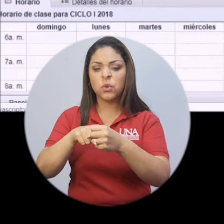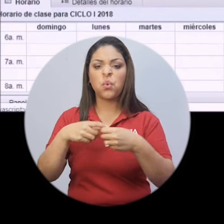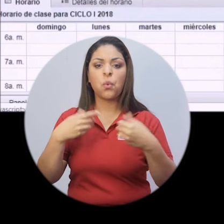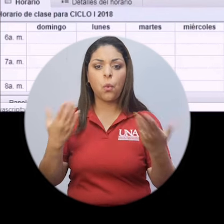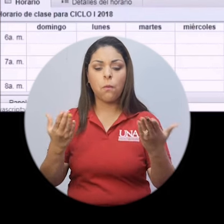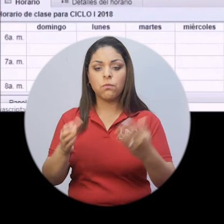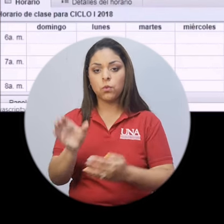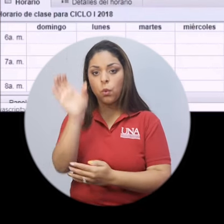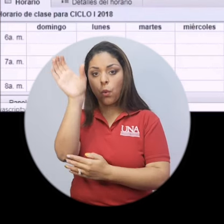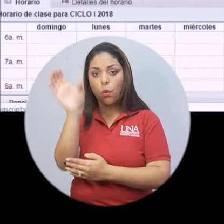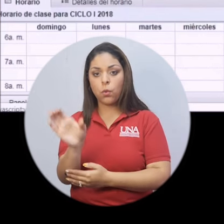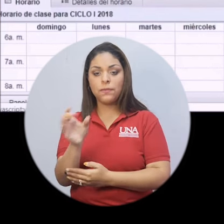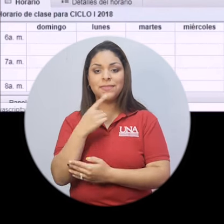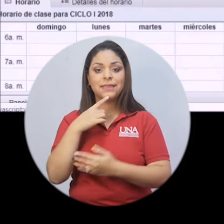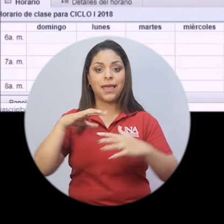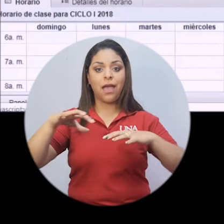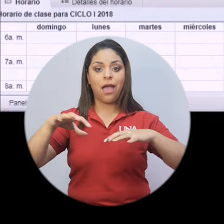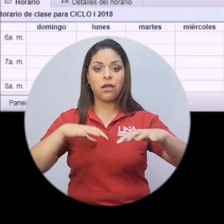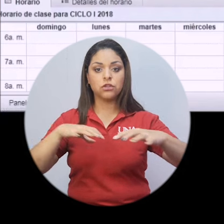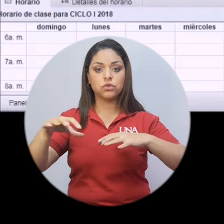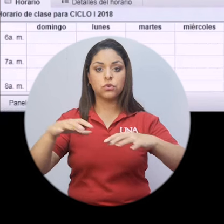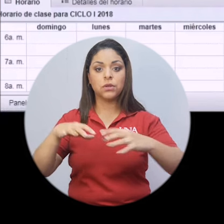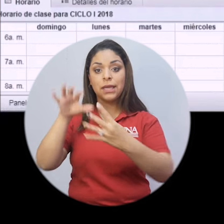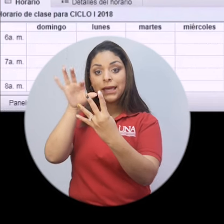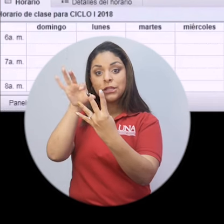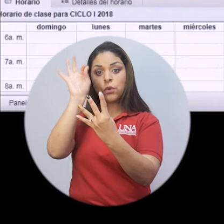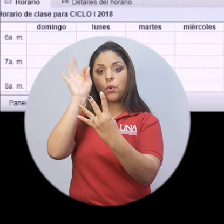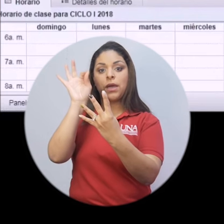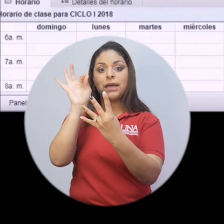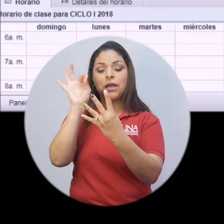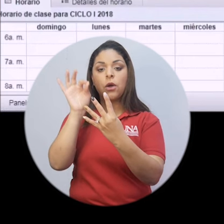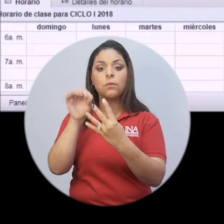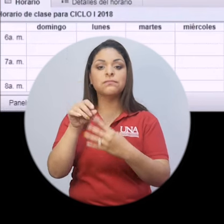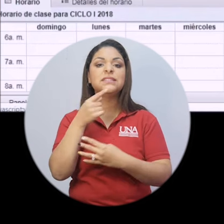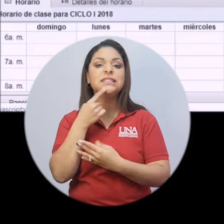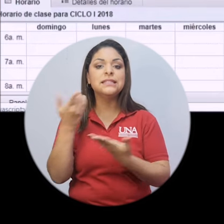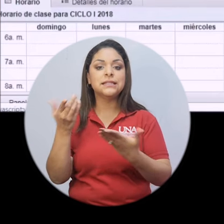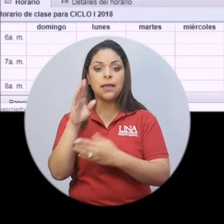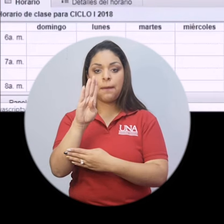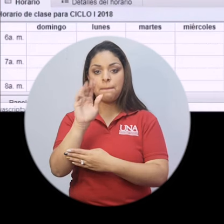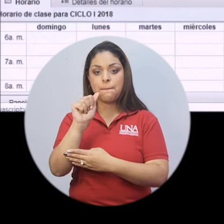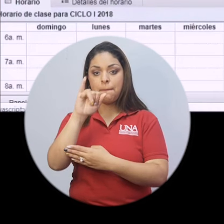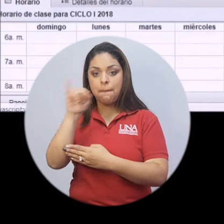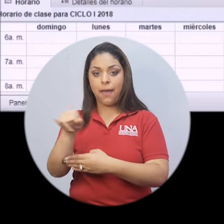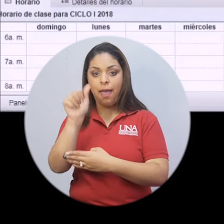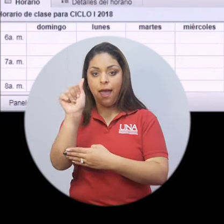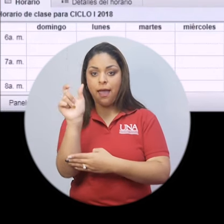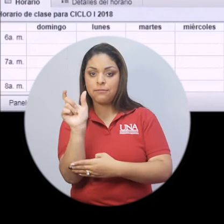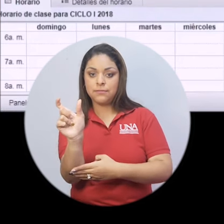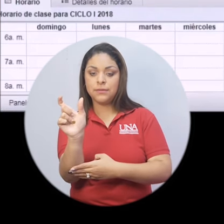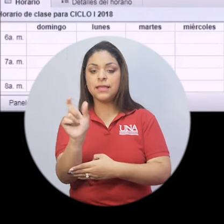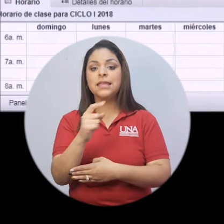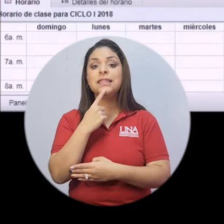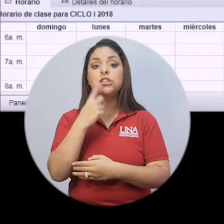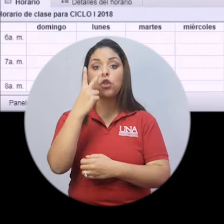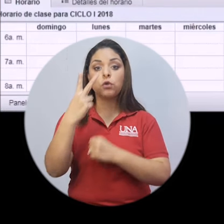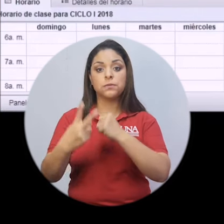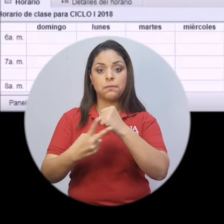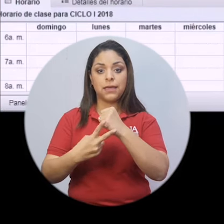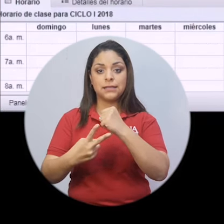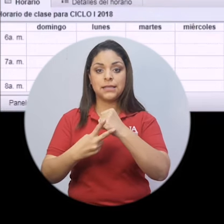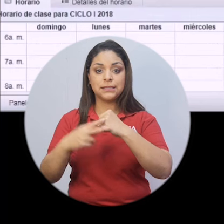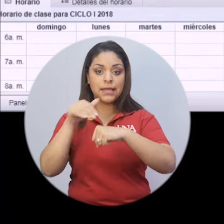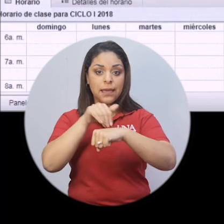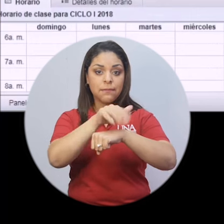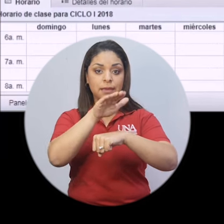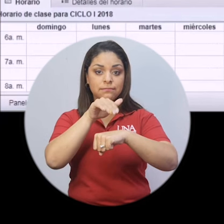inscrito, hace clic sobre la columna Acción y selecciona la opción Baja. Luego hace clic dos veces sobre el botón